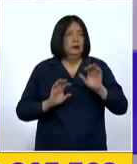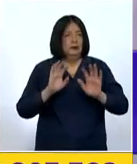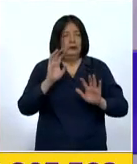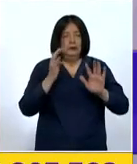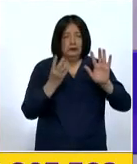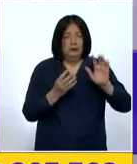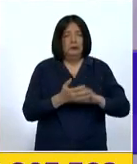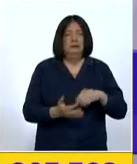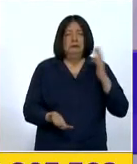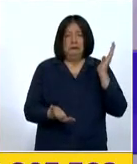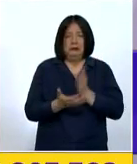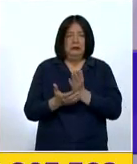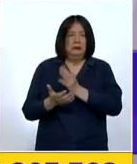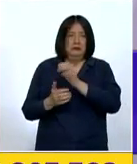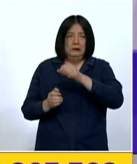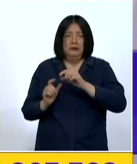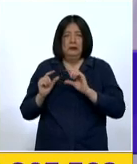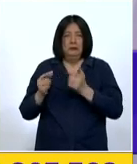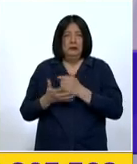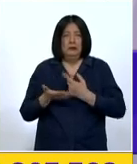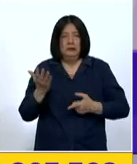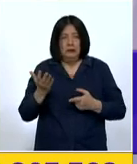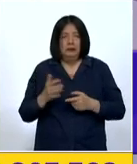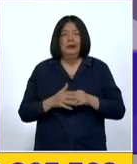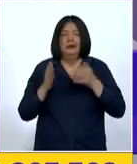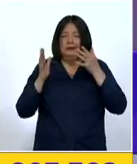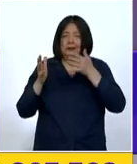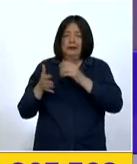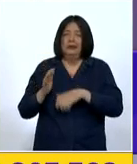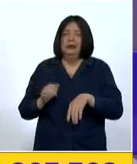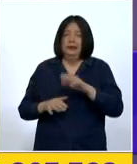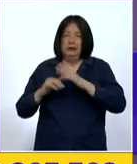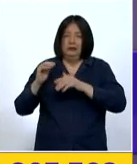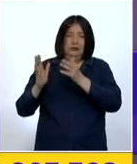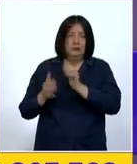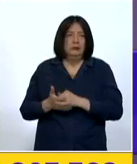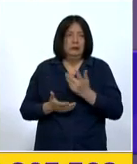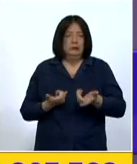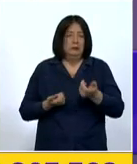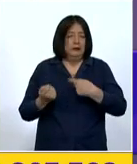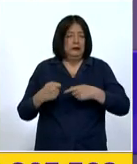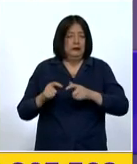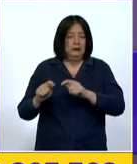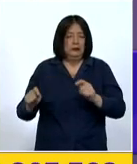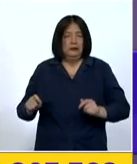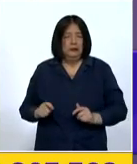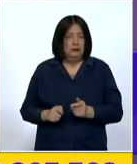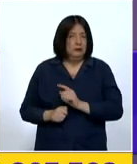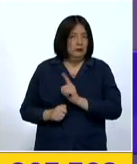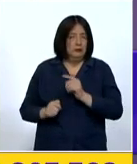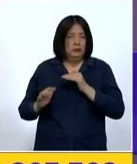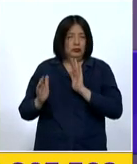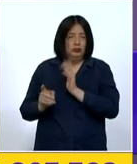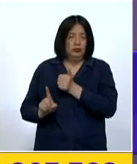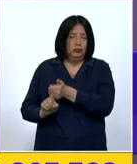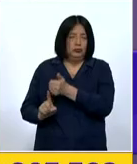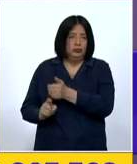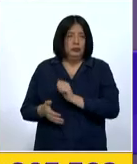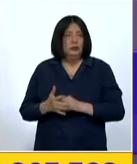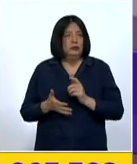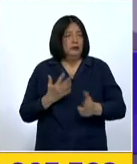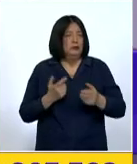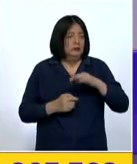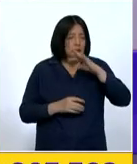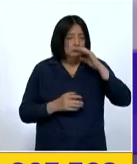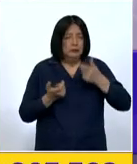agrupaciones criminales dedicadas al rubro de la construcción civil, tráfico de terrenos, narcotráfico y trata de personas.